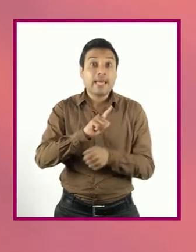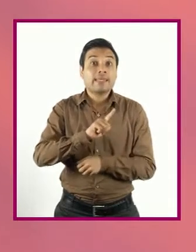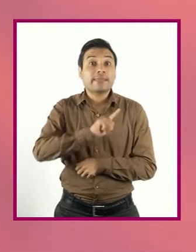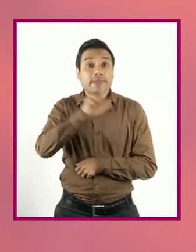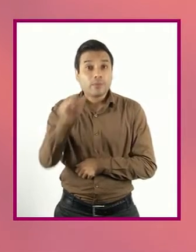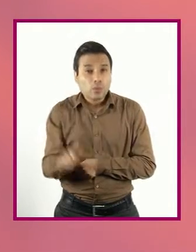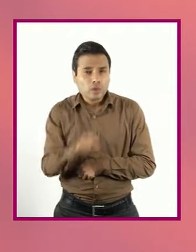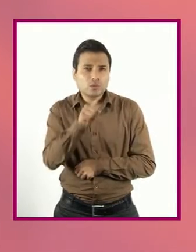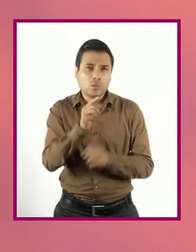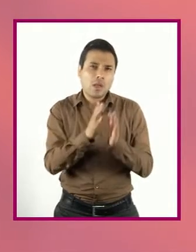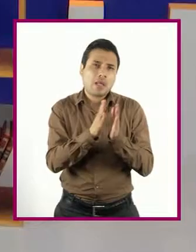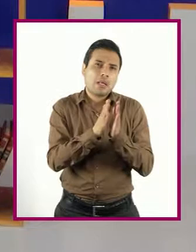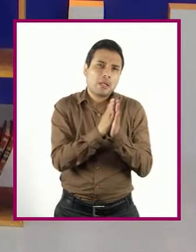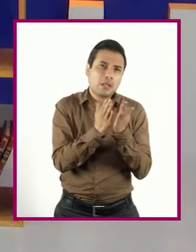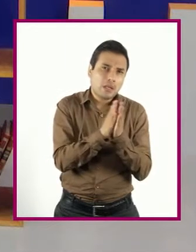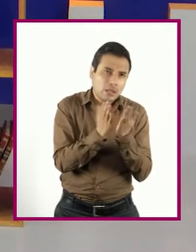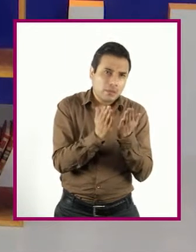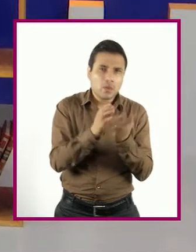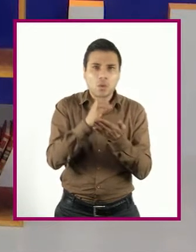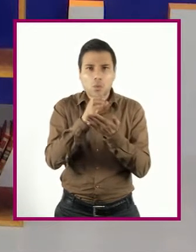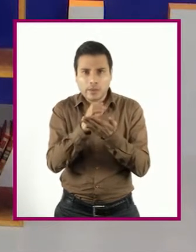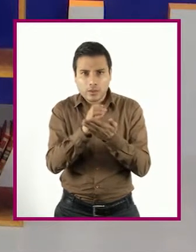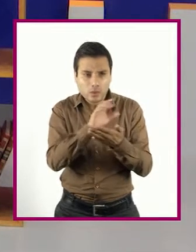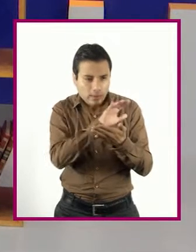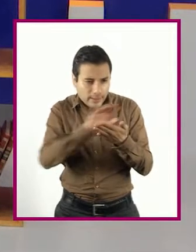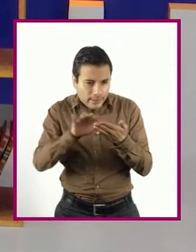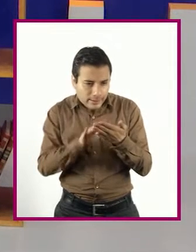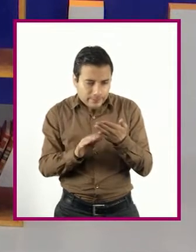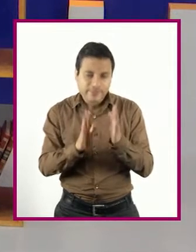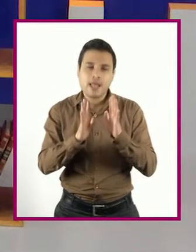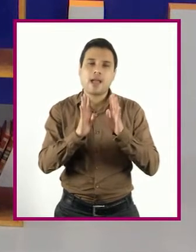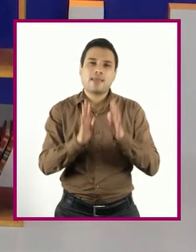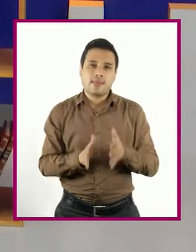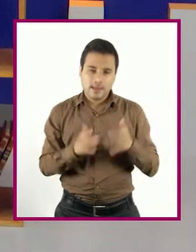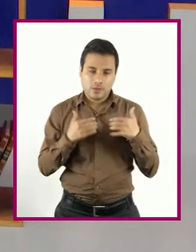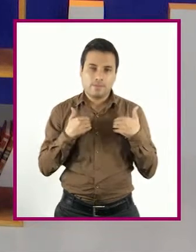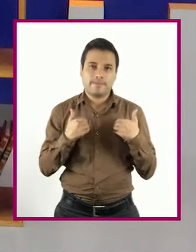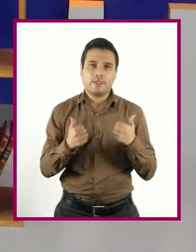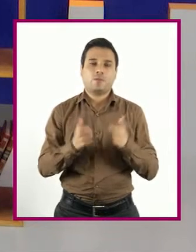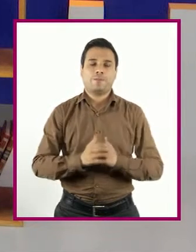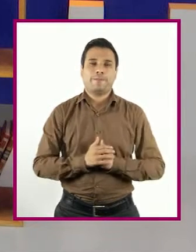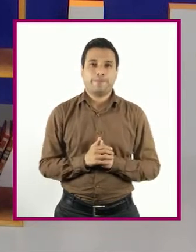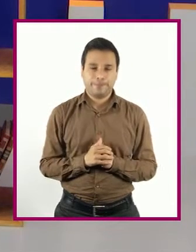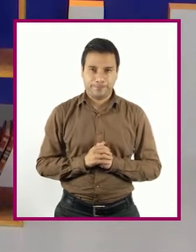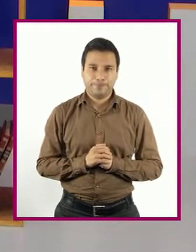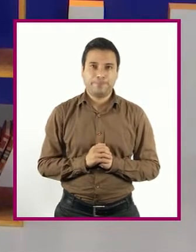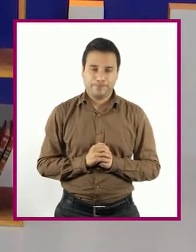estas las podrán resolver al momento de consultar su libro de texto y revisar sus apuntes.